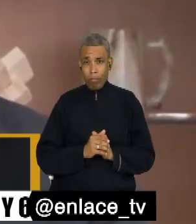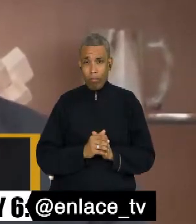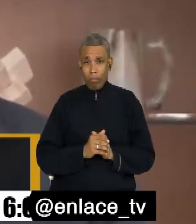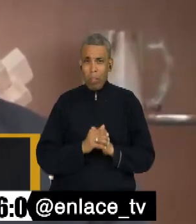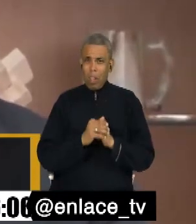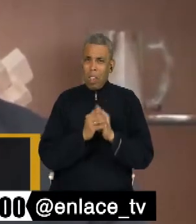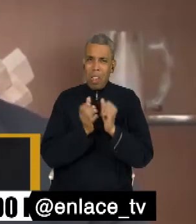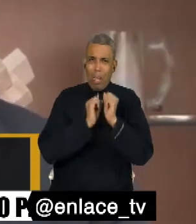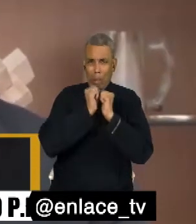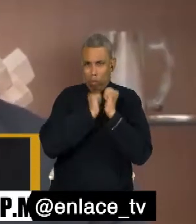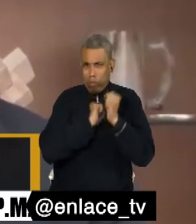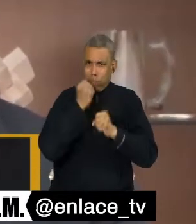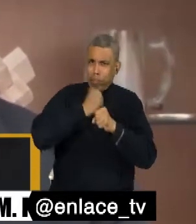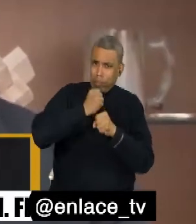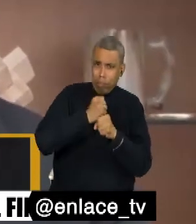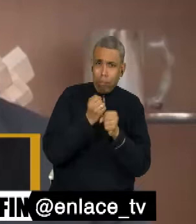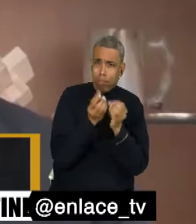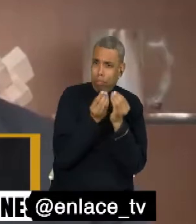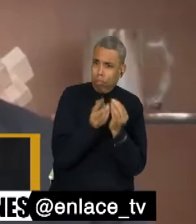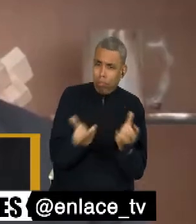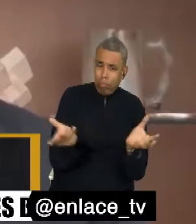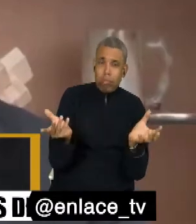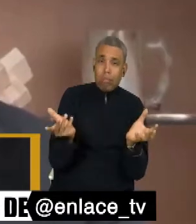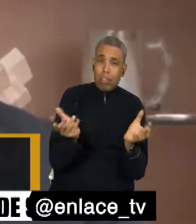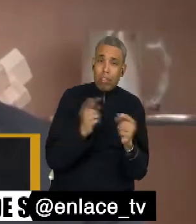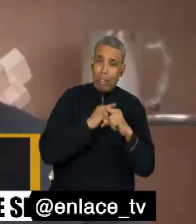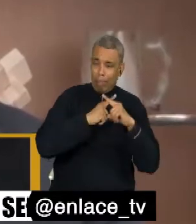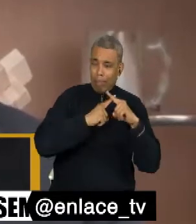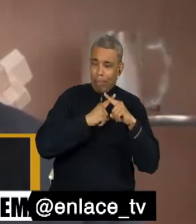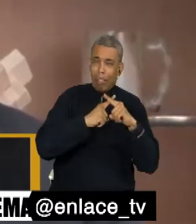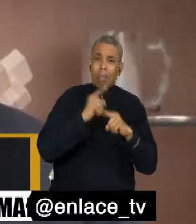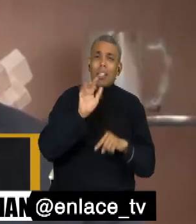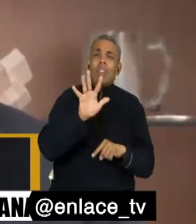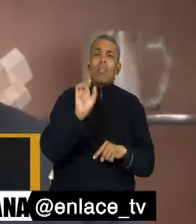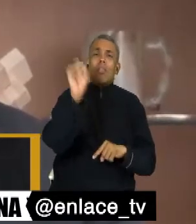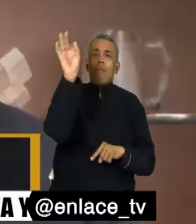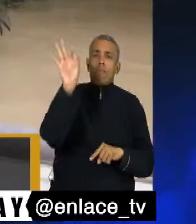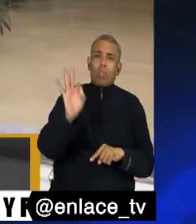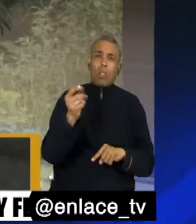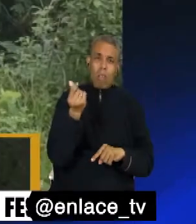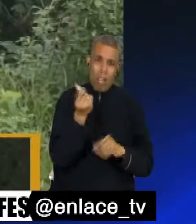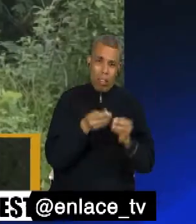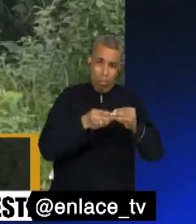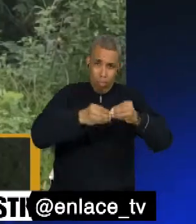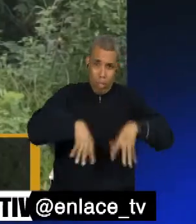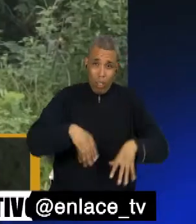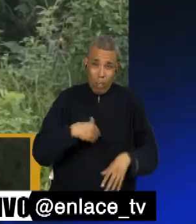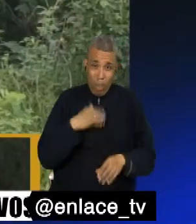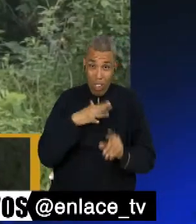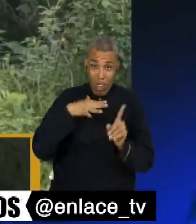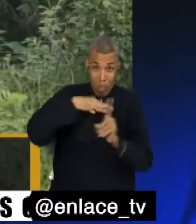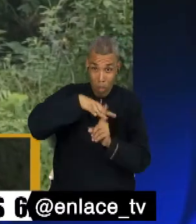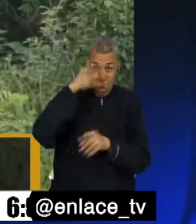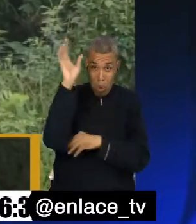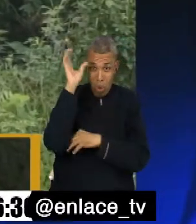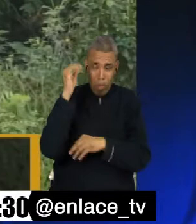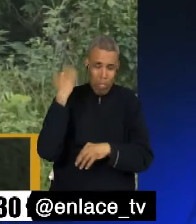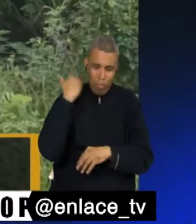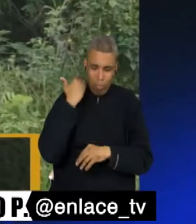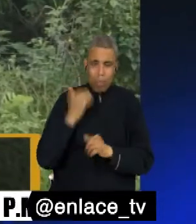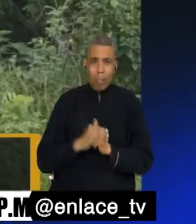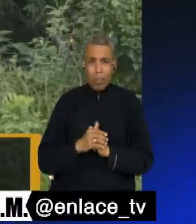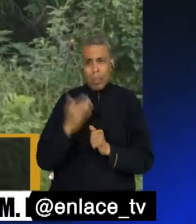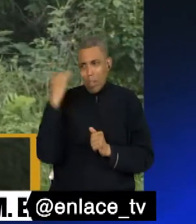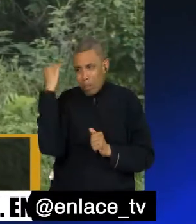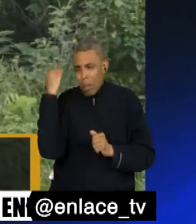producción ha sido diferida, con lo cual se le causa un grave daño a la nación y a todos los colombianos. Según la compañía, las fuertes lluvias de noche y la imposibilidad